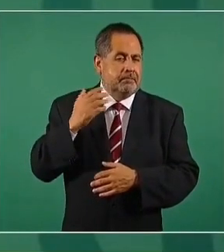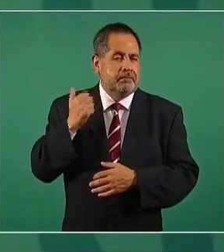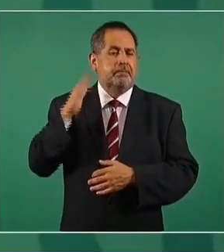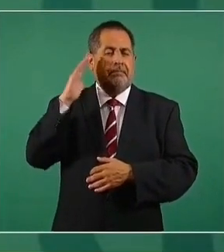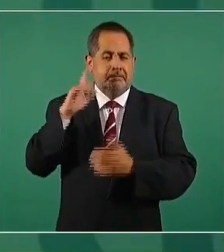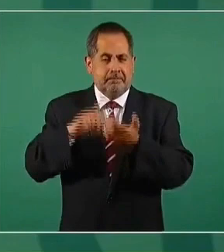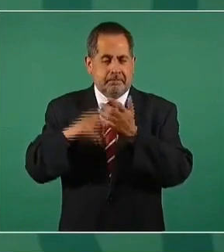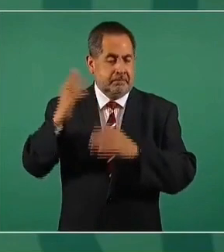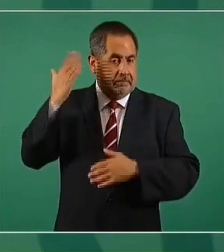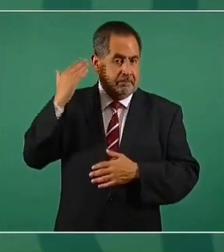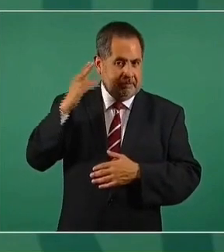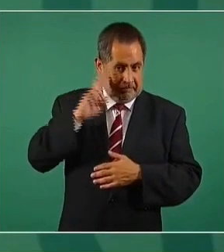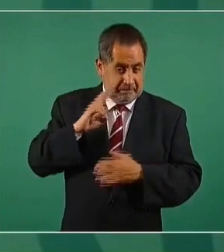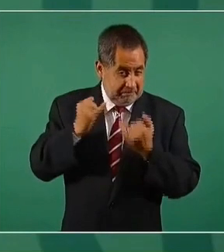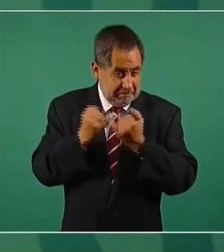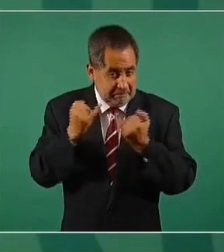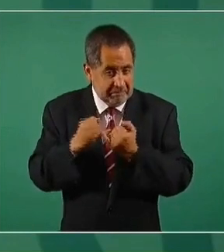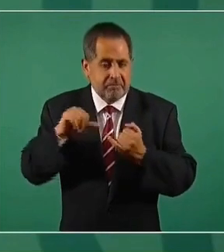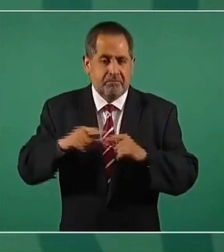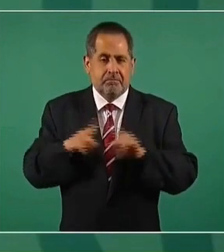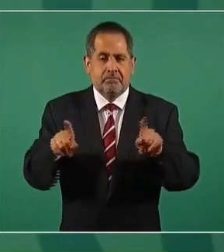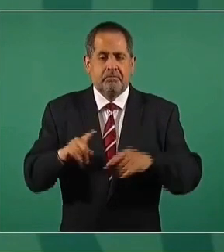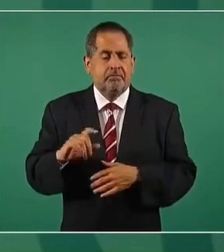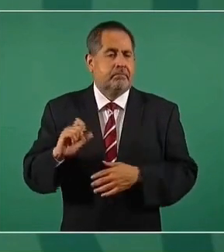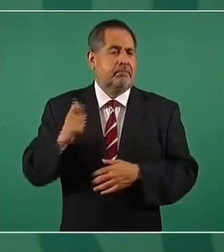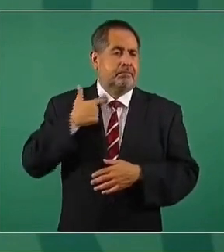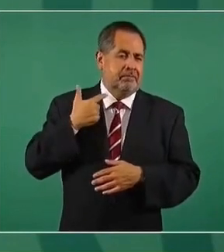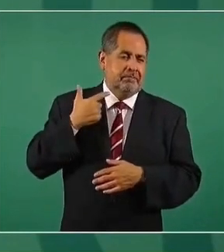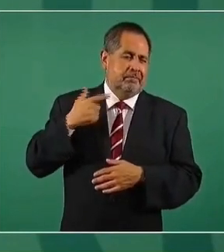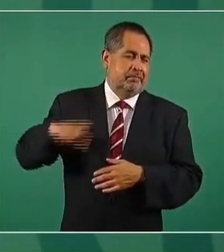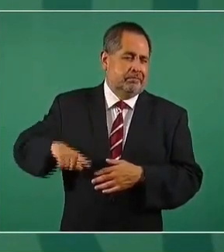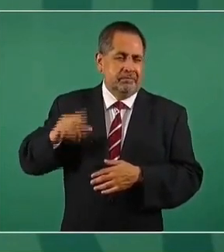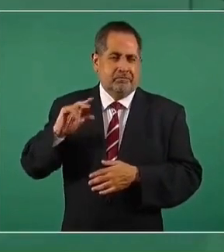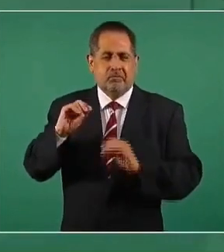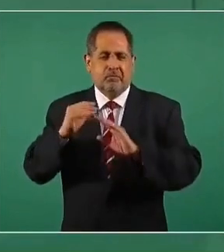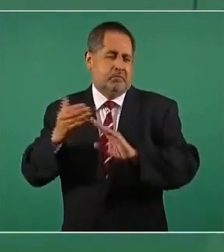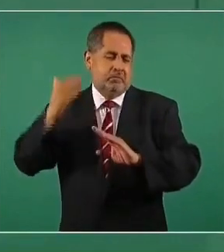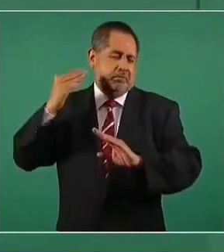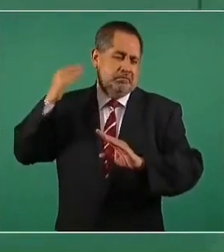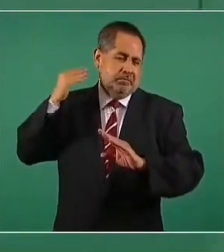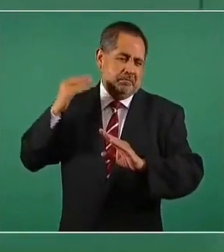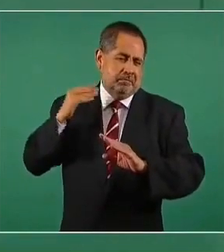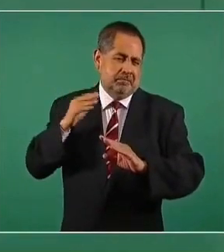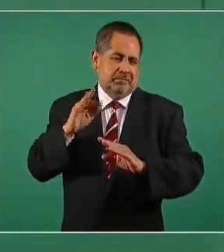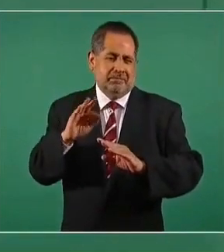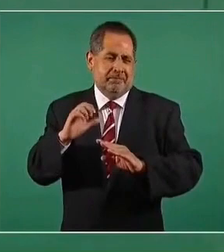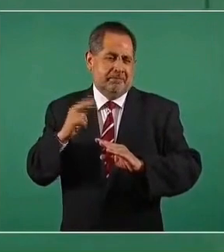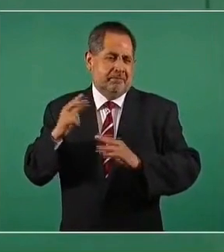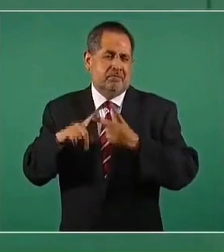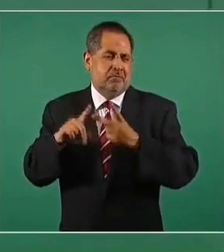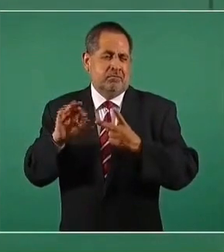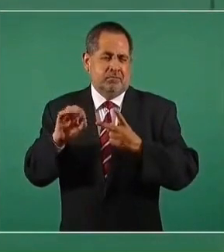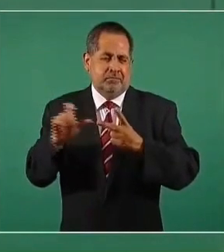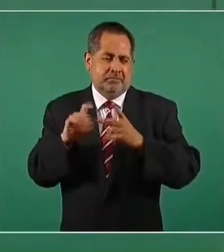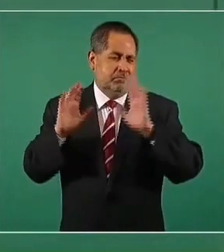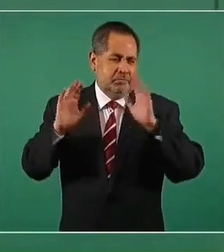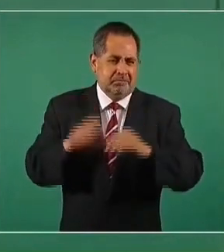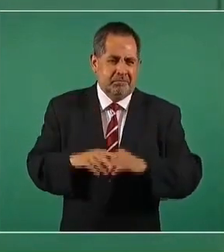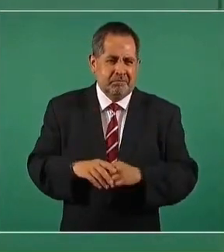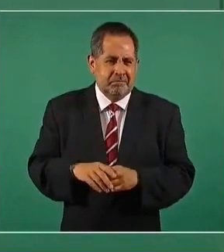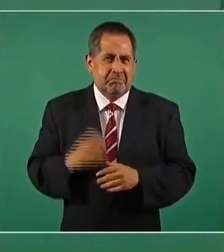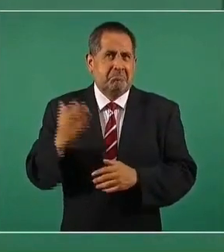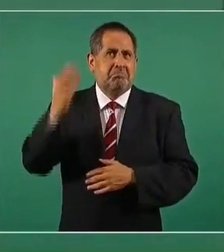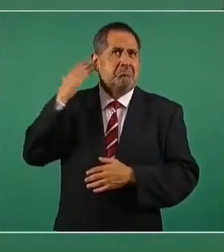antes, en el sexenio pasado, o en el de Calderón, o el de Fox, o en ¿cuál